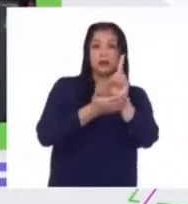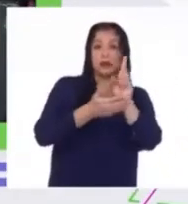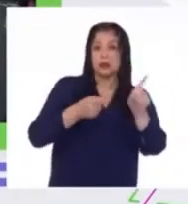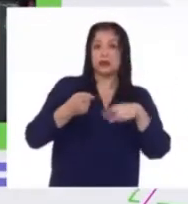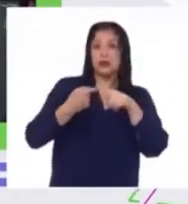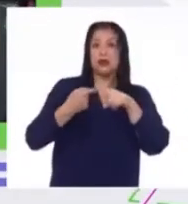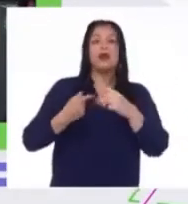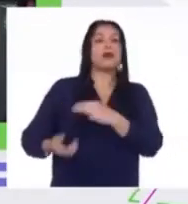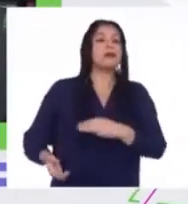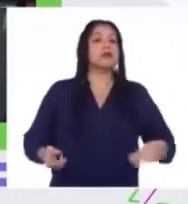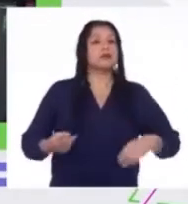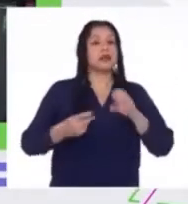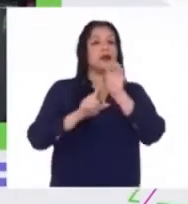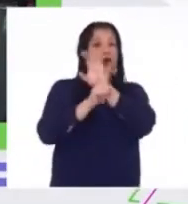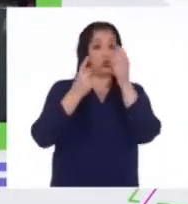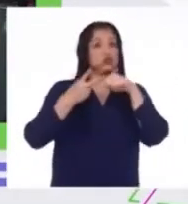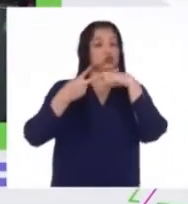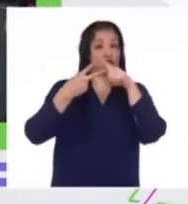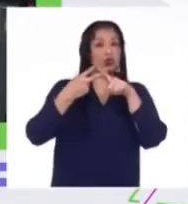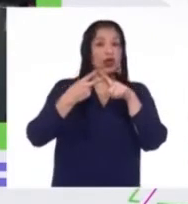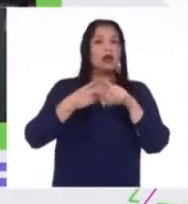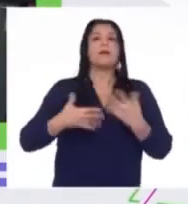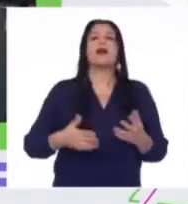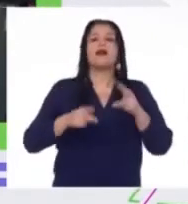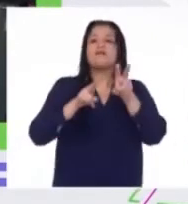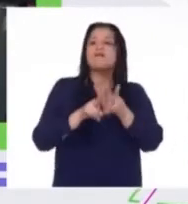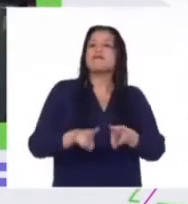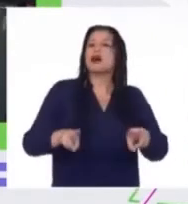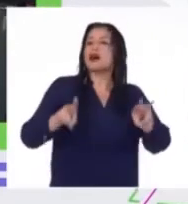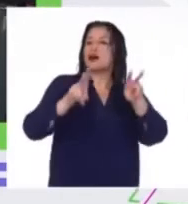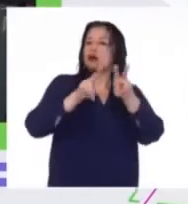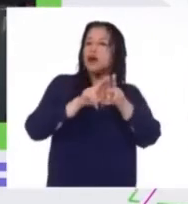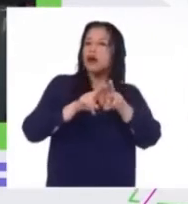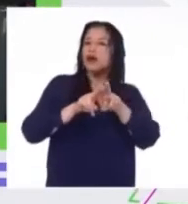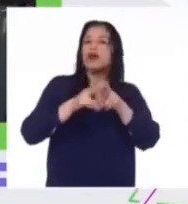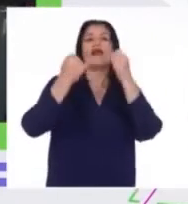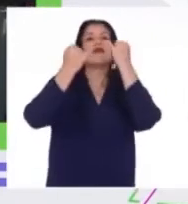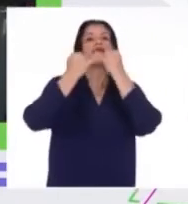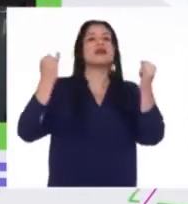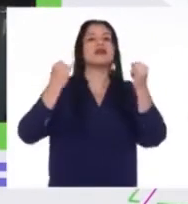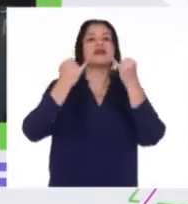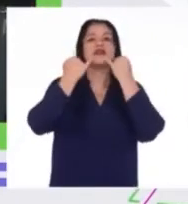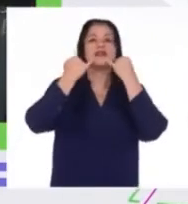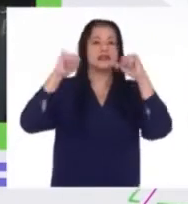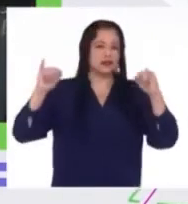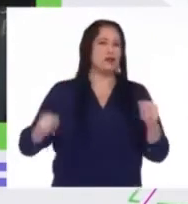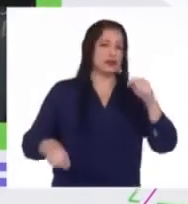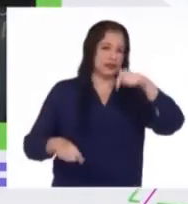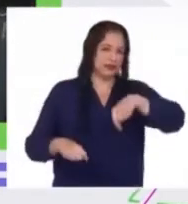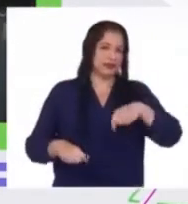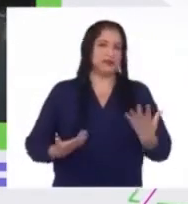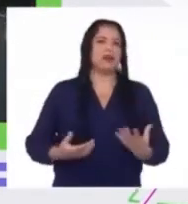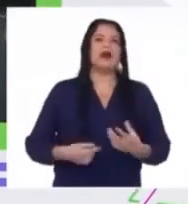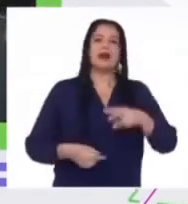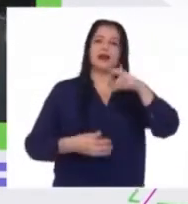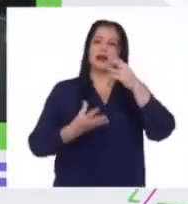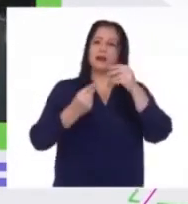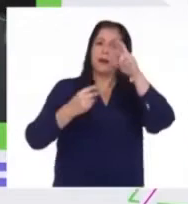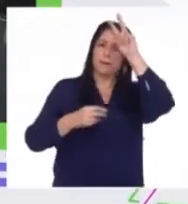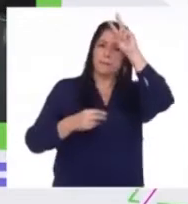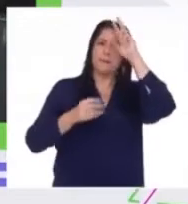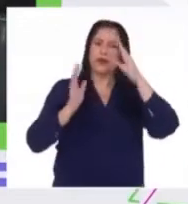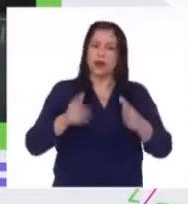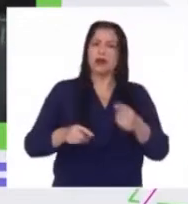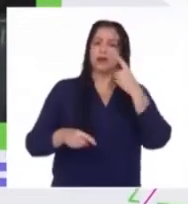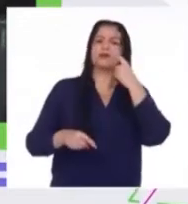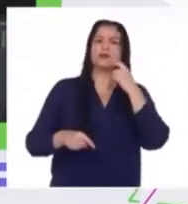como por el Ministerio de Cultura para la valoración de las lenguas originarias, para que peruanos y peruanas